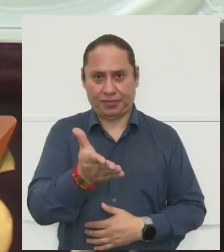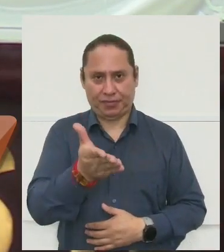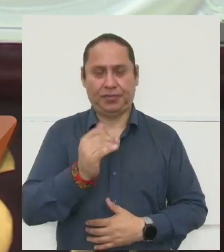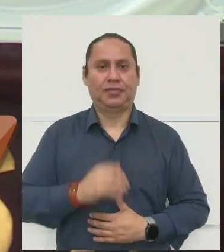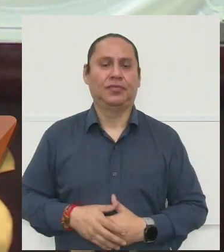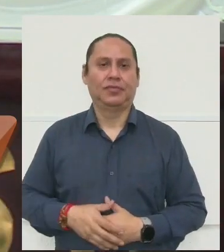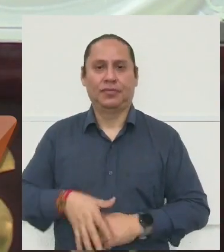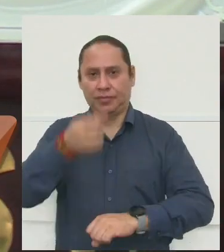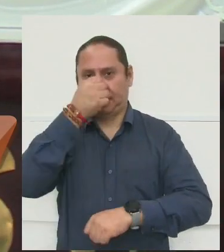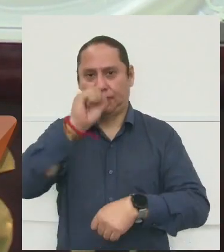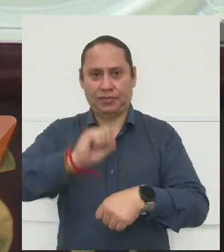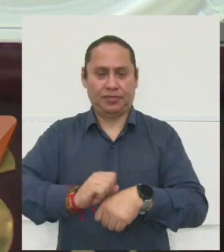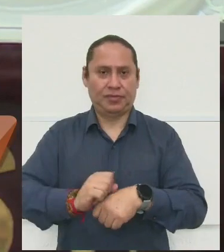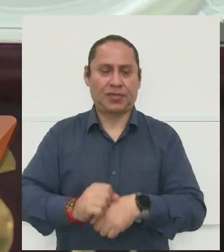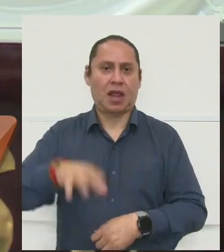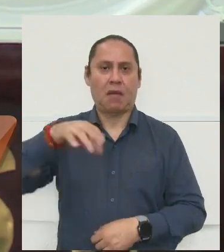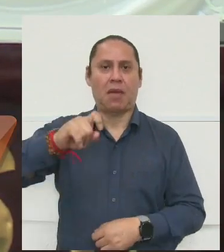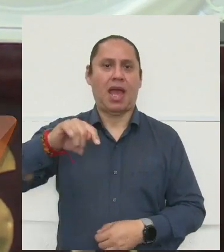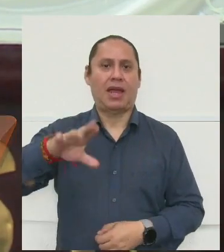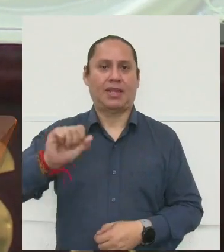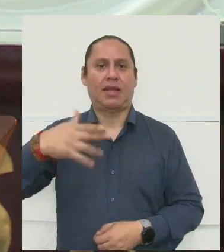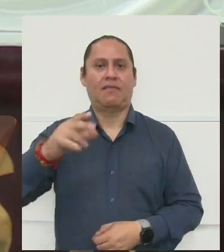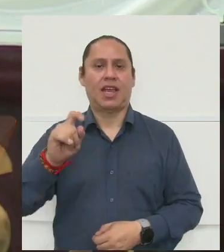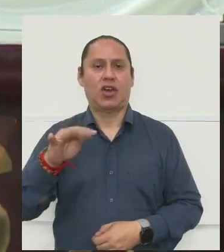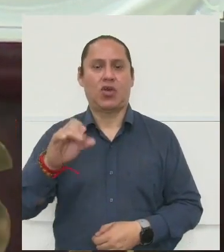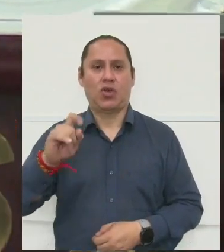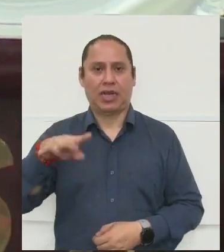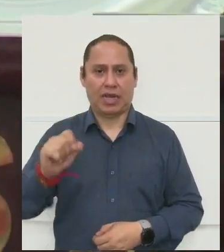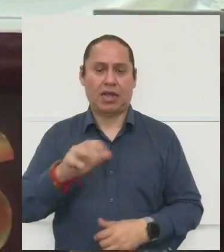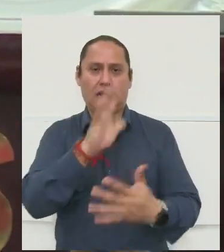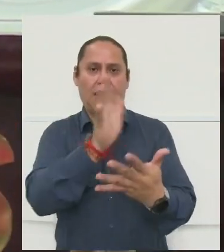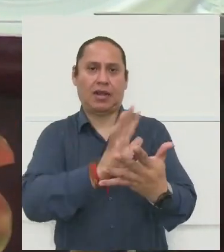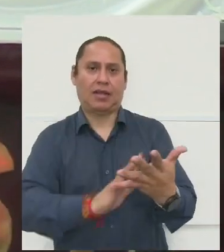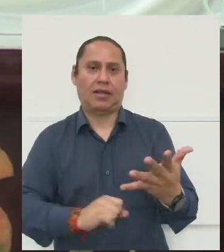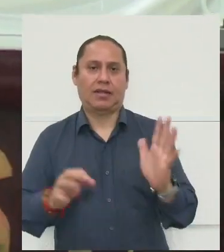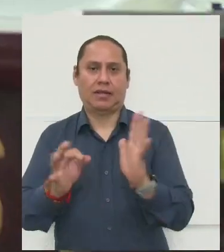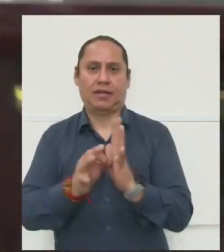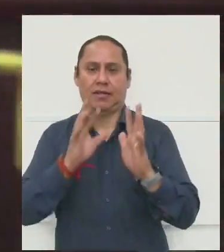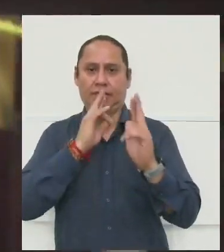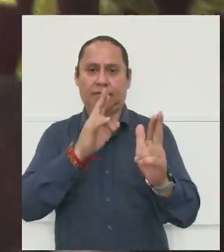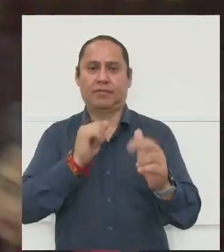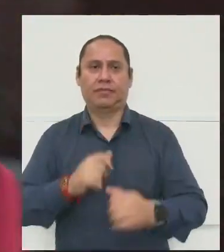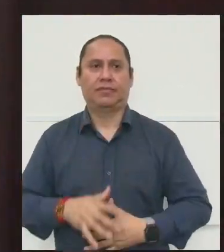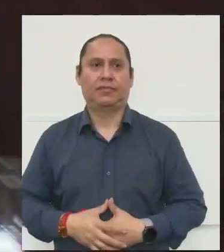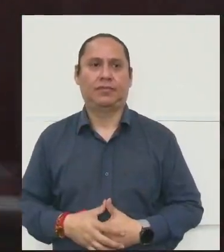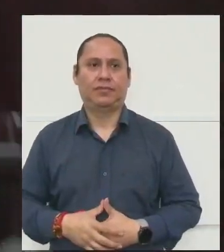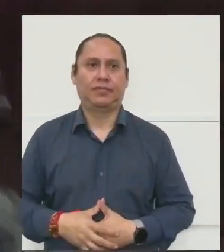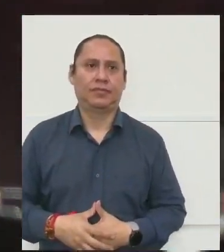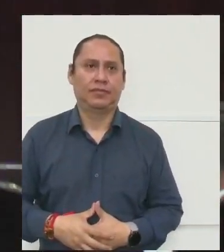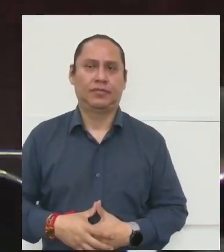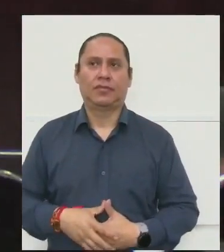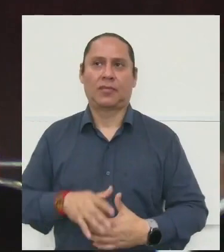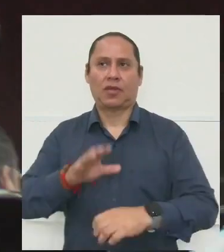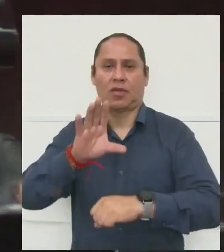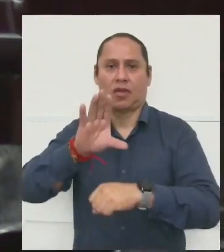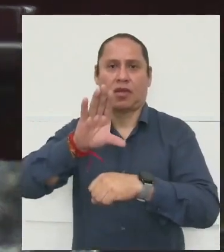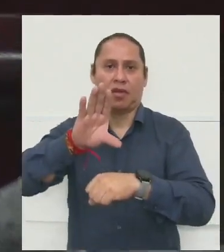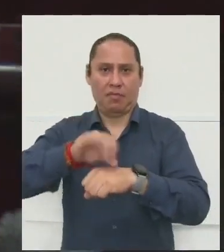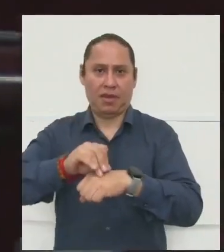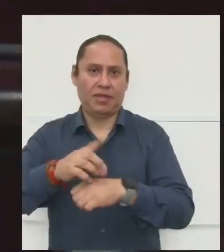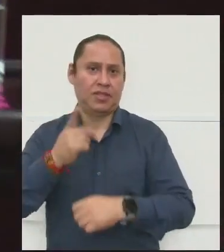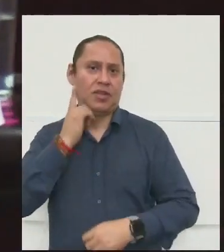secretaria Marta Verónica alcázar Cordero de lectura los puntos resolutivos del dictamen con su permiso